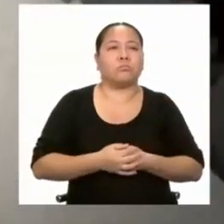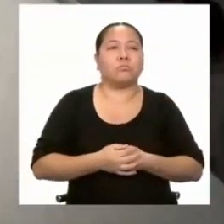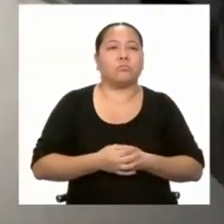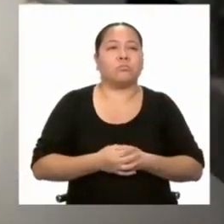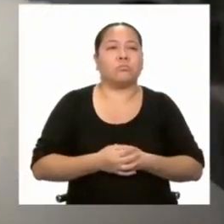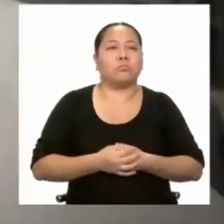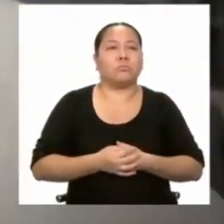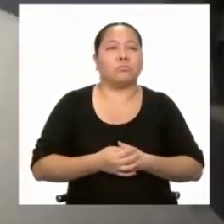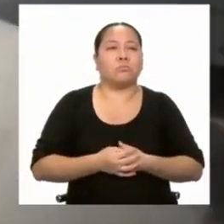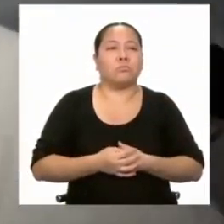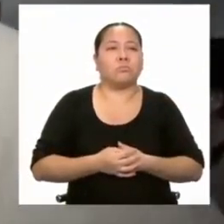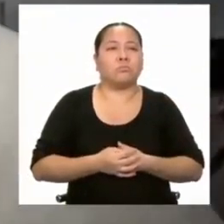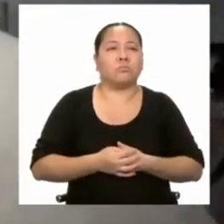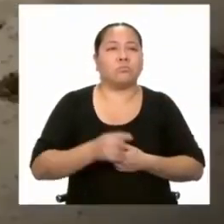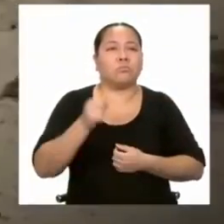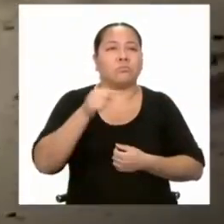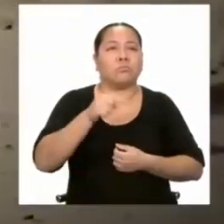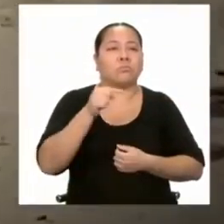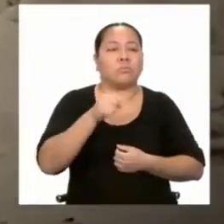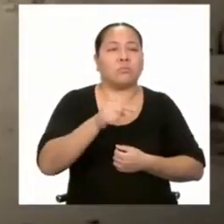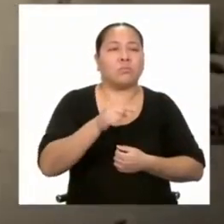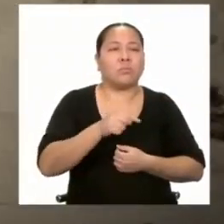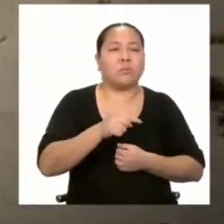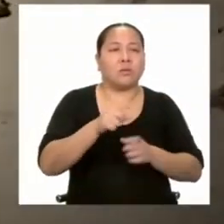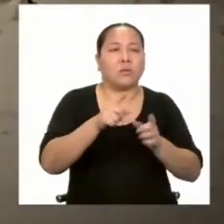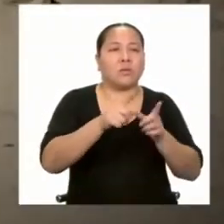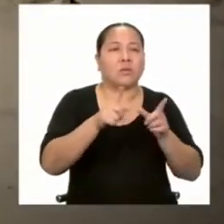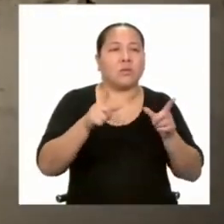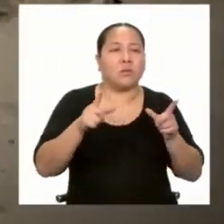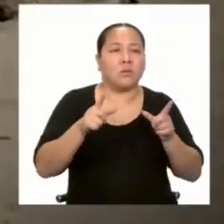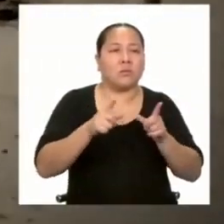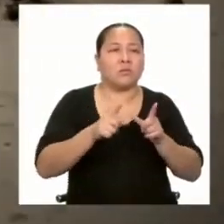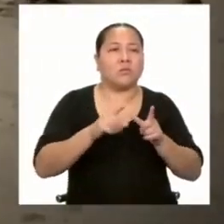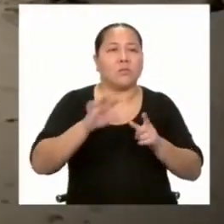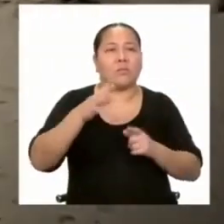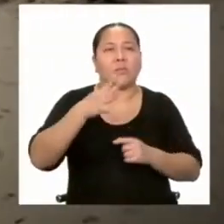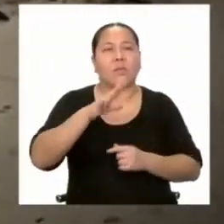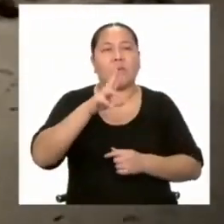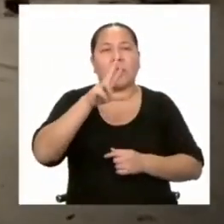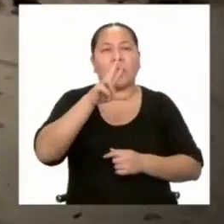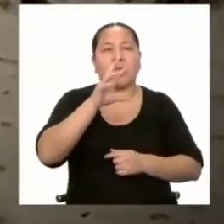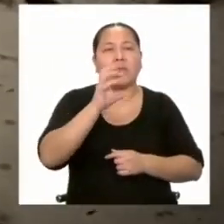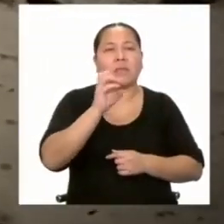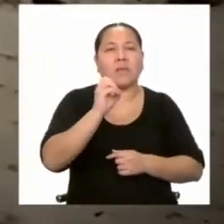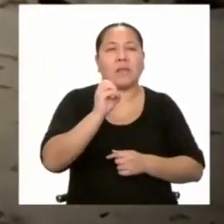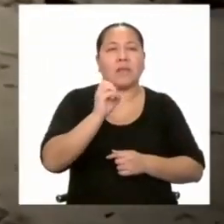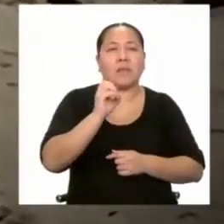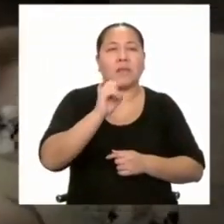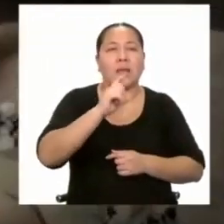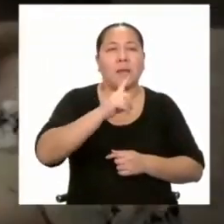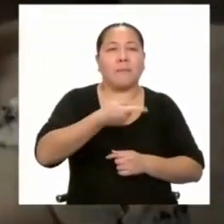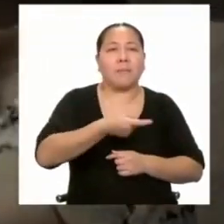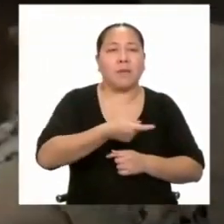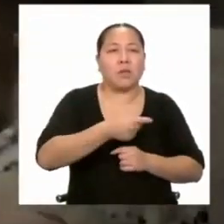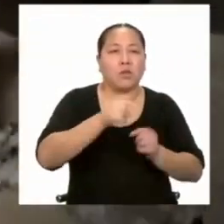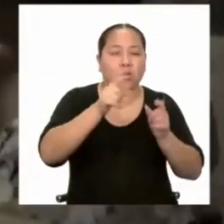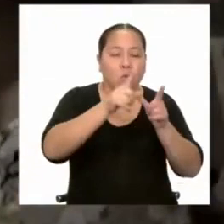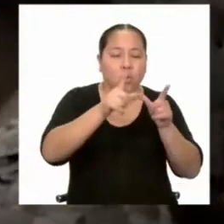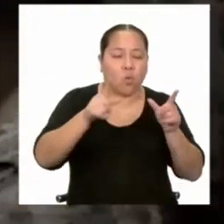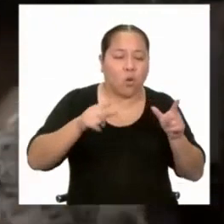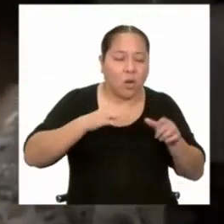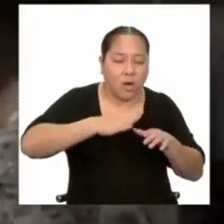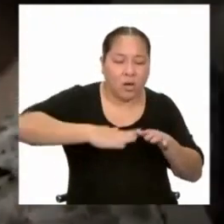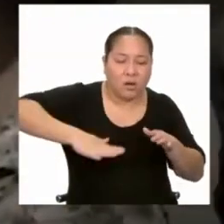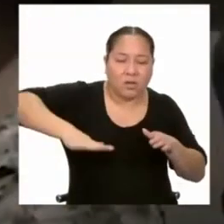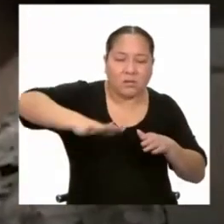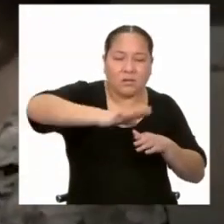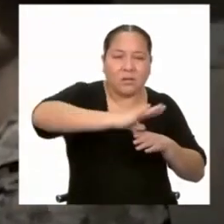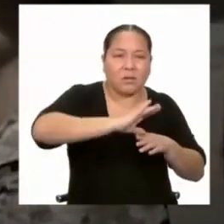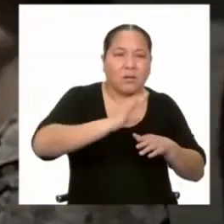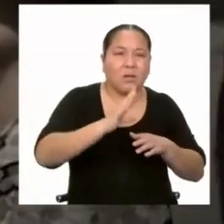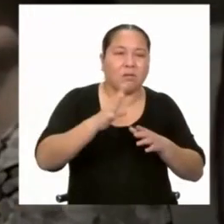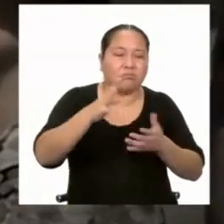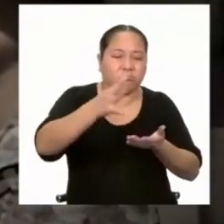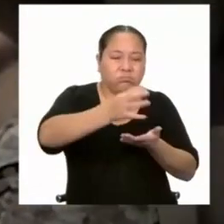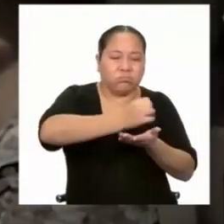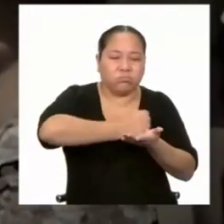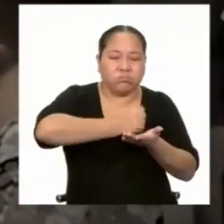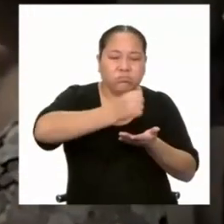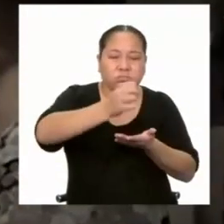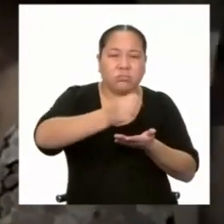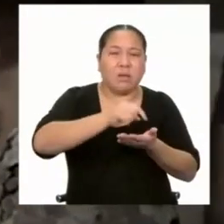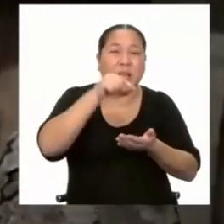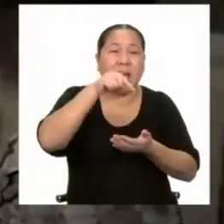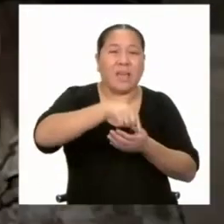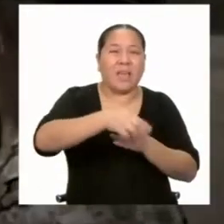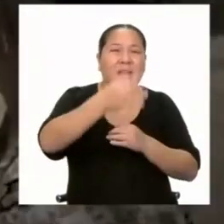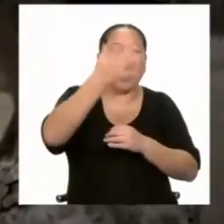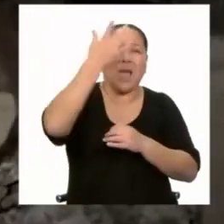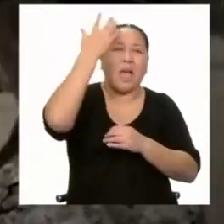Acá estamos en La Mal, más o menos 30.000 hectáreas que por todo esto ya ha sido trabajado. Acá ha habido